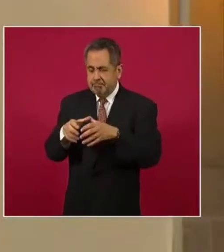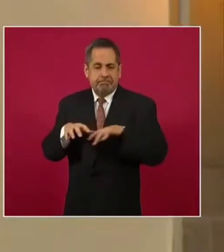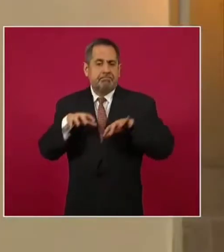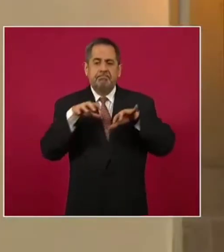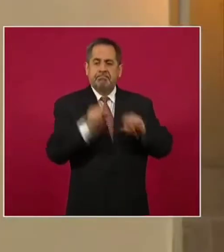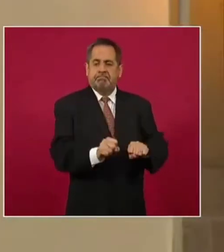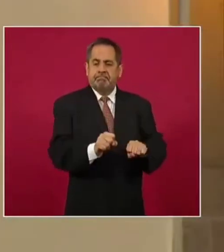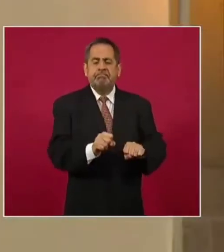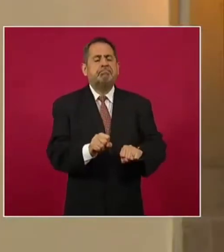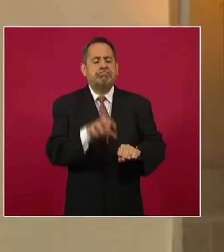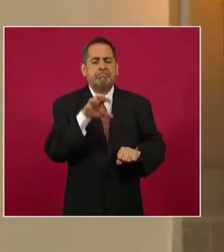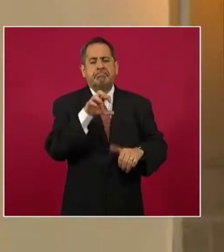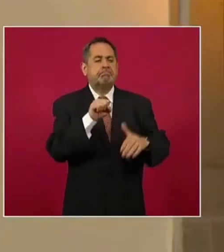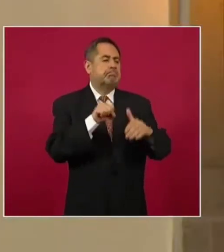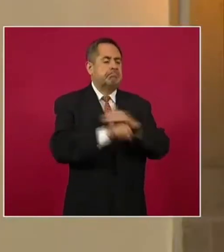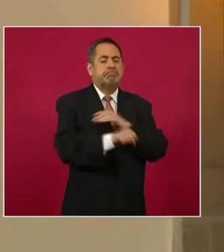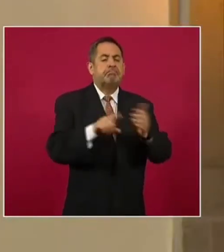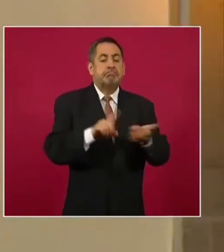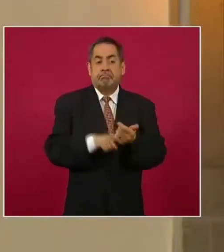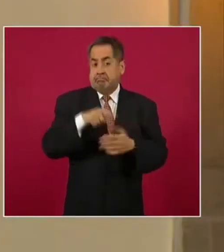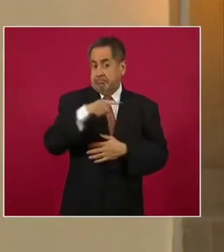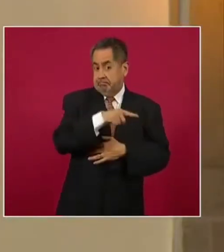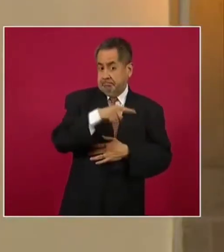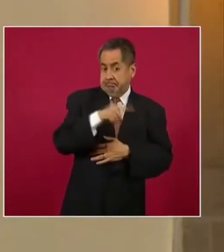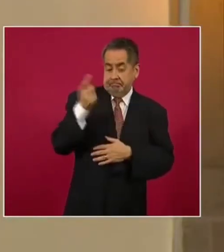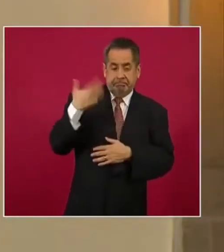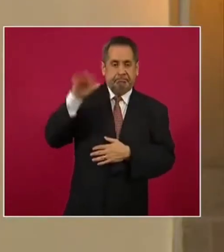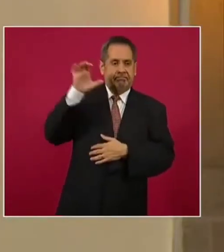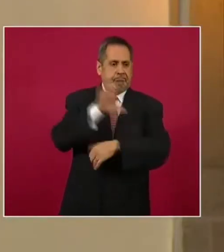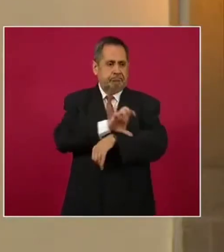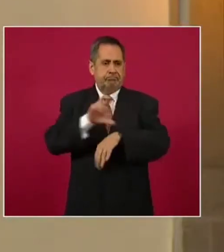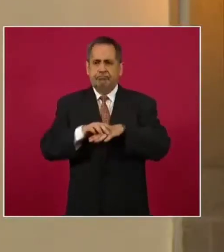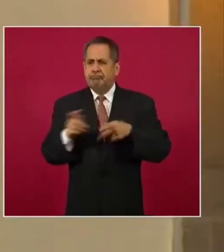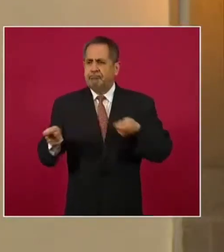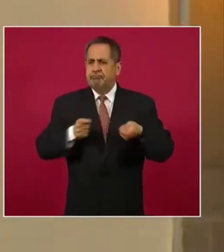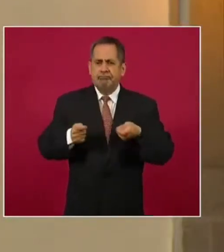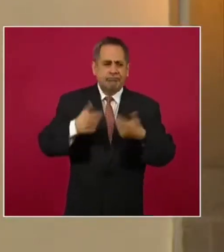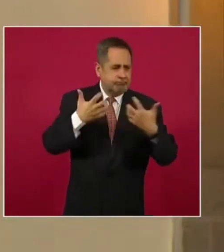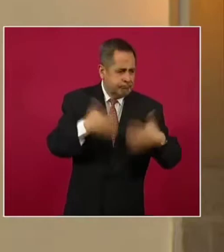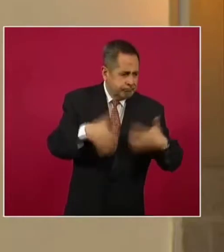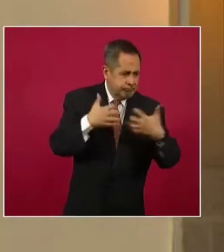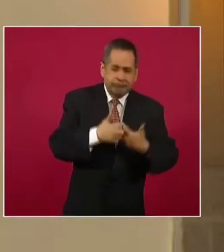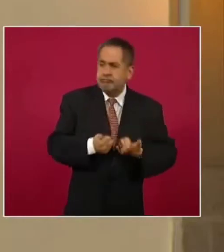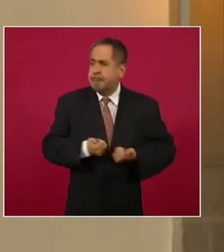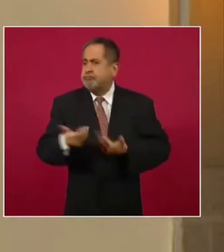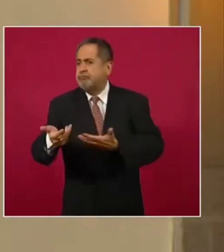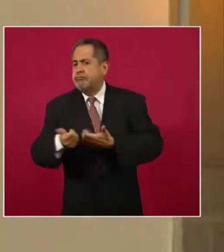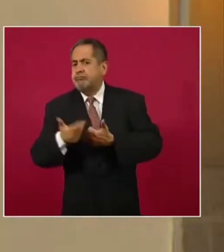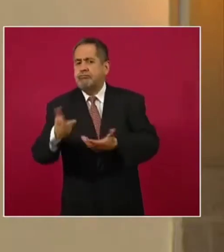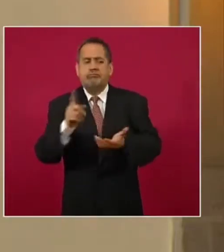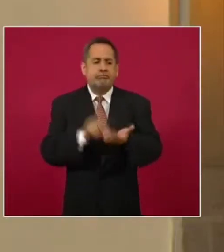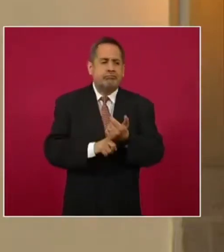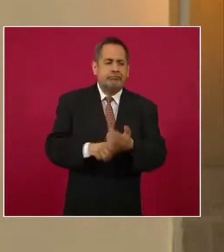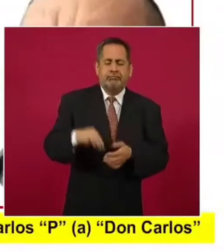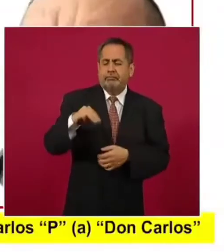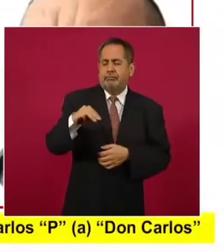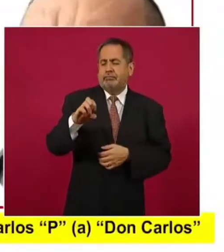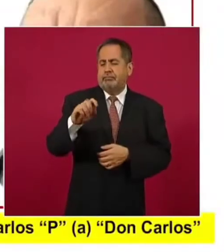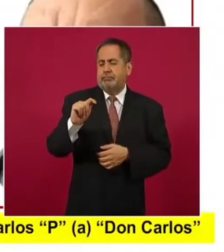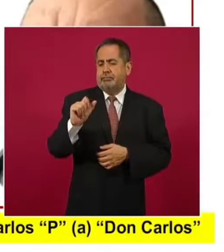o se encargaba de coordinar la producción distribución y tráfico de metanfetamina